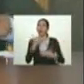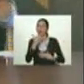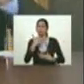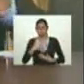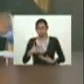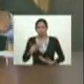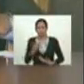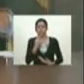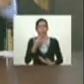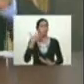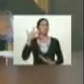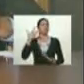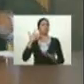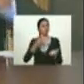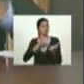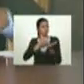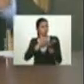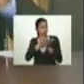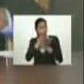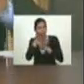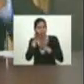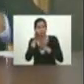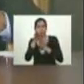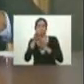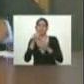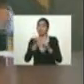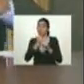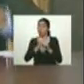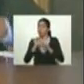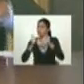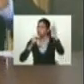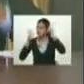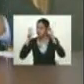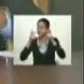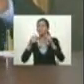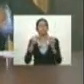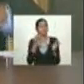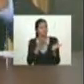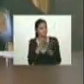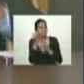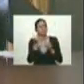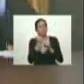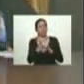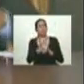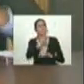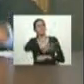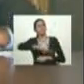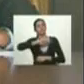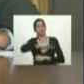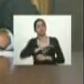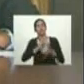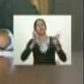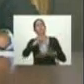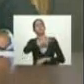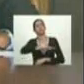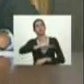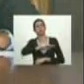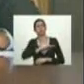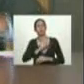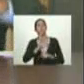orgulloso he sido leal continuador de la labor del comandante Chávez en la labor de las misiones y grandes misiones para proteger al